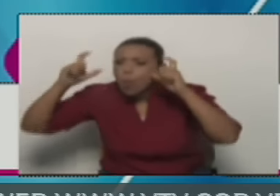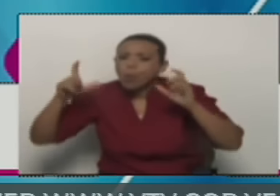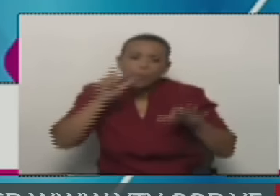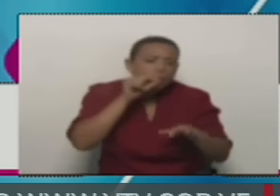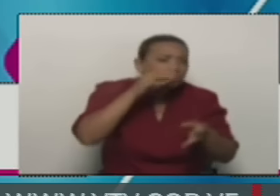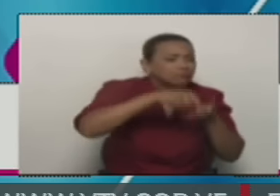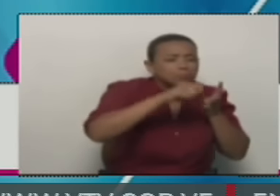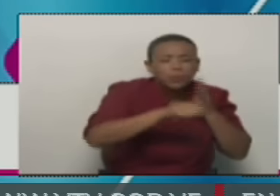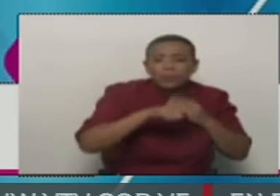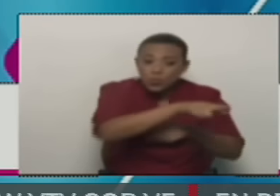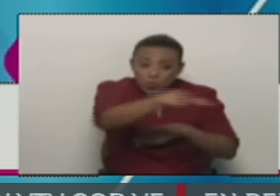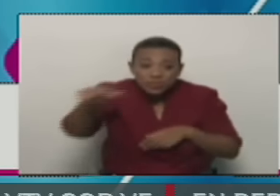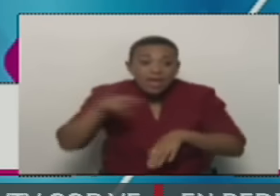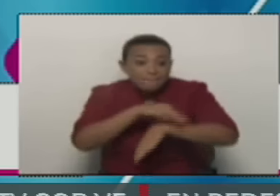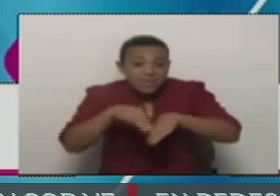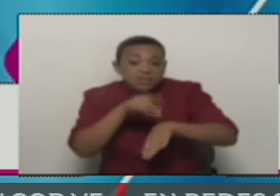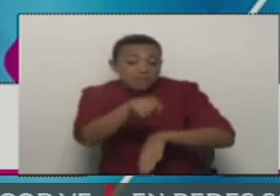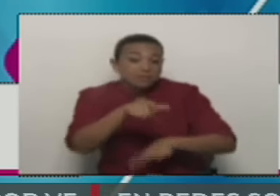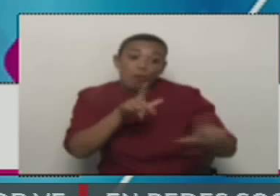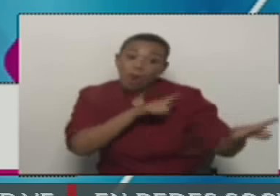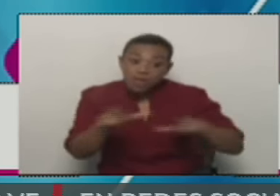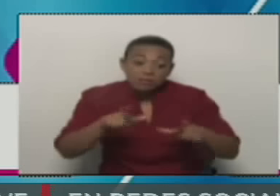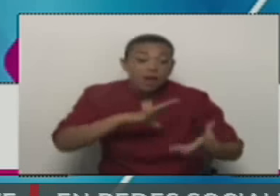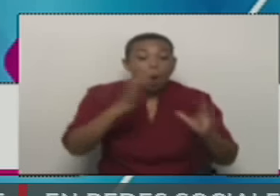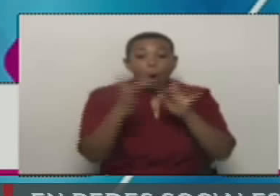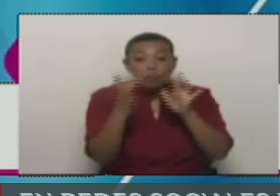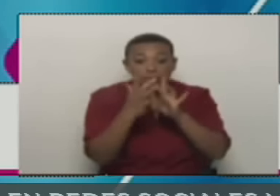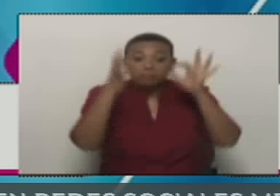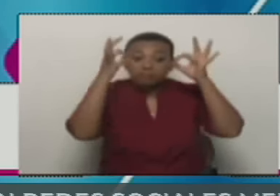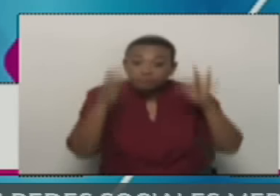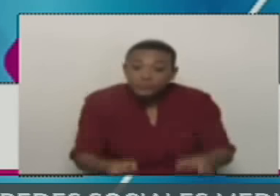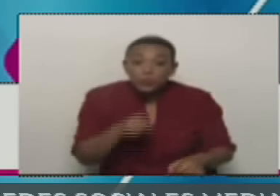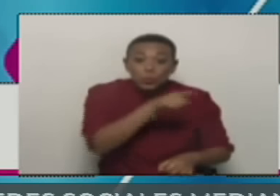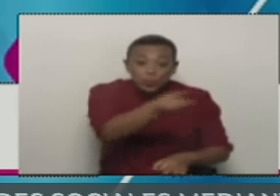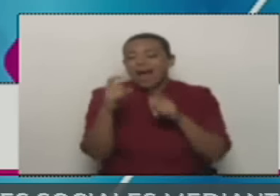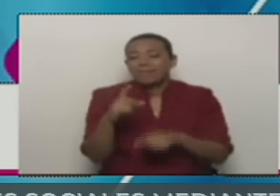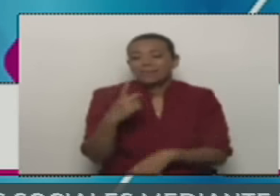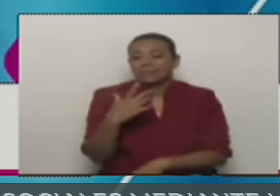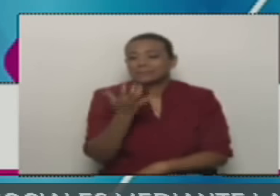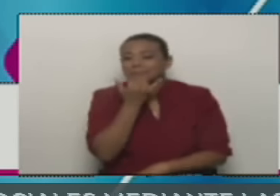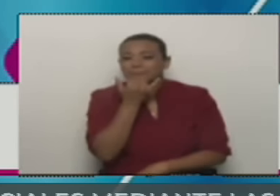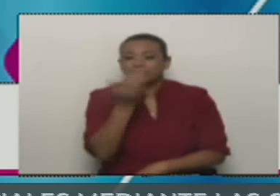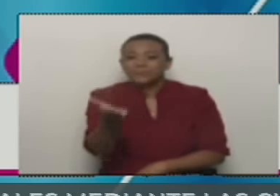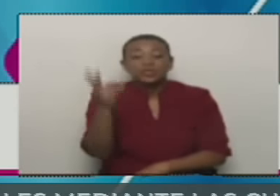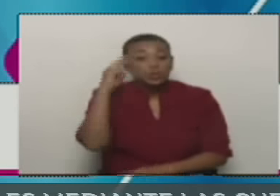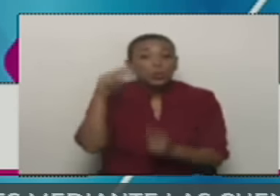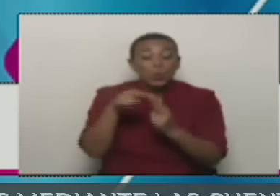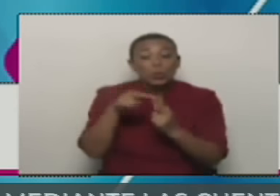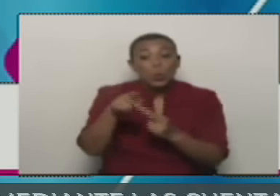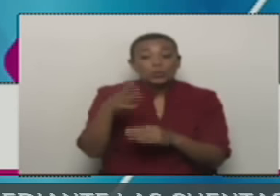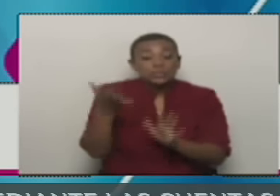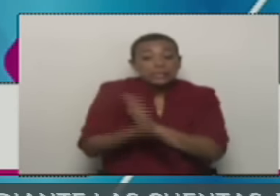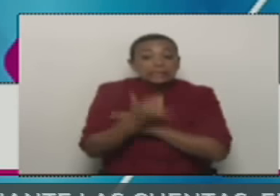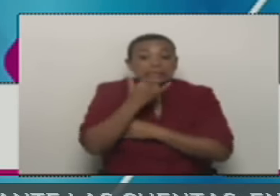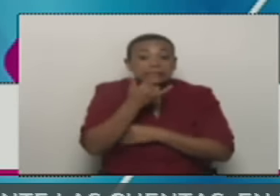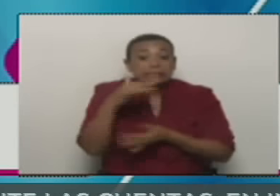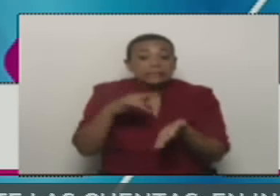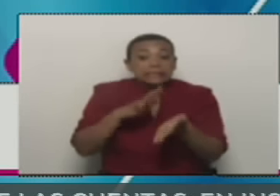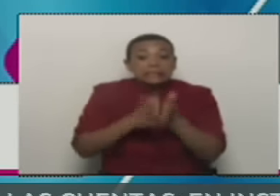Artillería. Ustedes tienen que articular muy bien al detalle. Tú conoces muy bien,